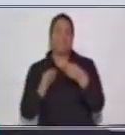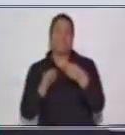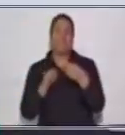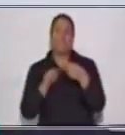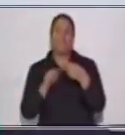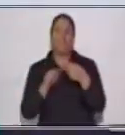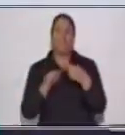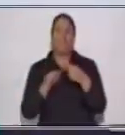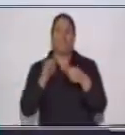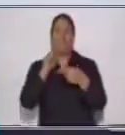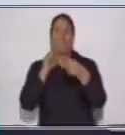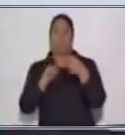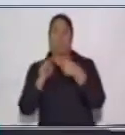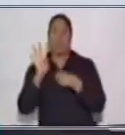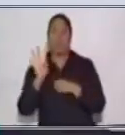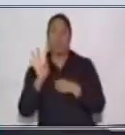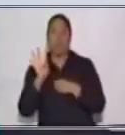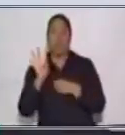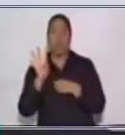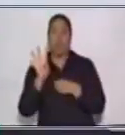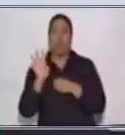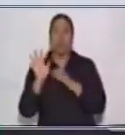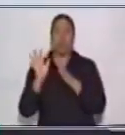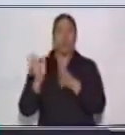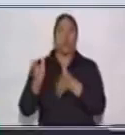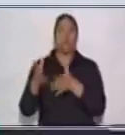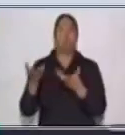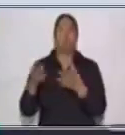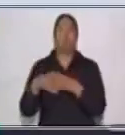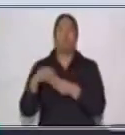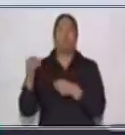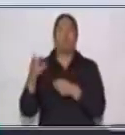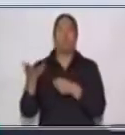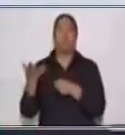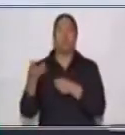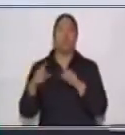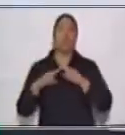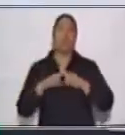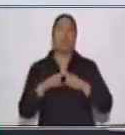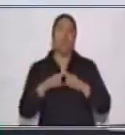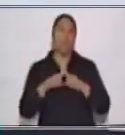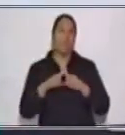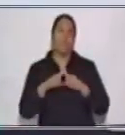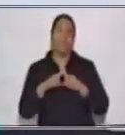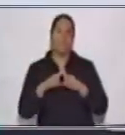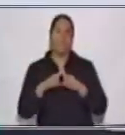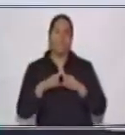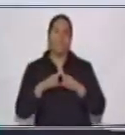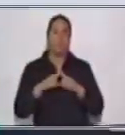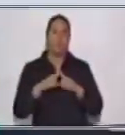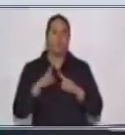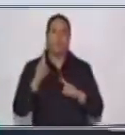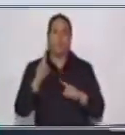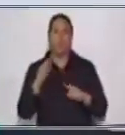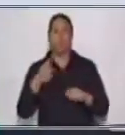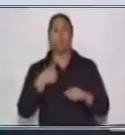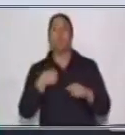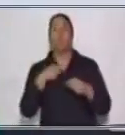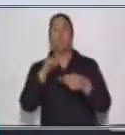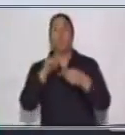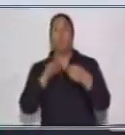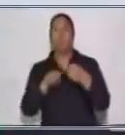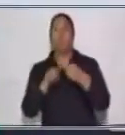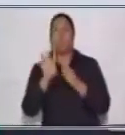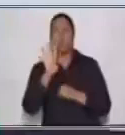dividirla dentro de 4, para que quede solamente una x. Cuando yo divido dentro de